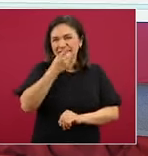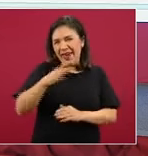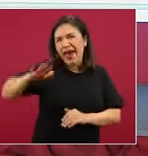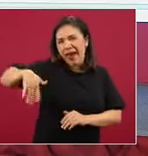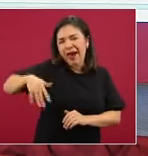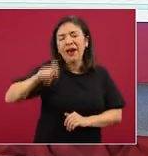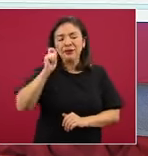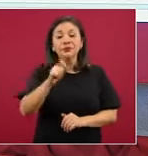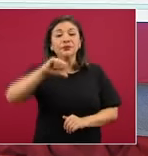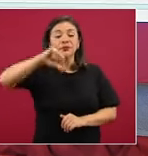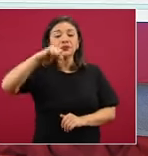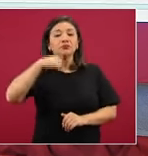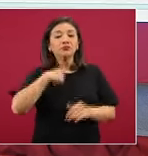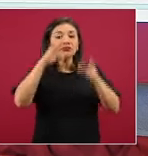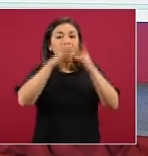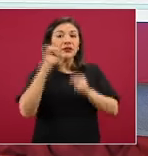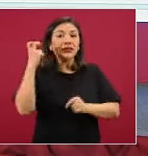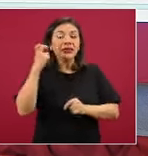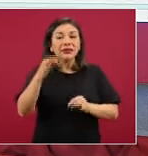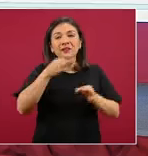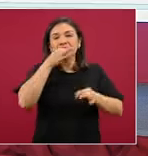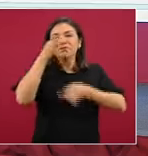voy a presentar este boletín,